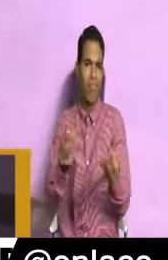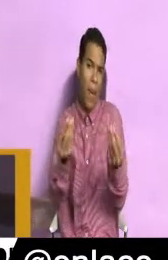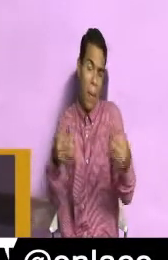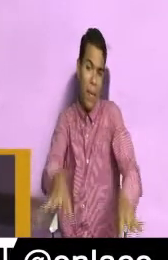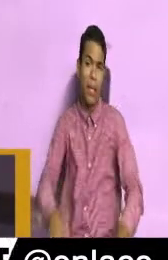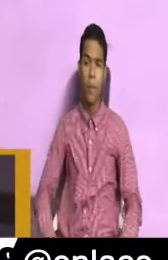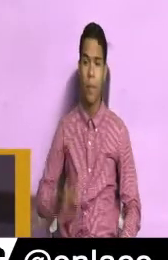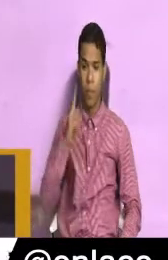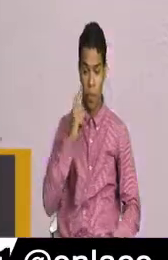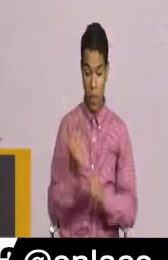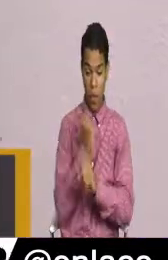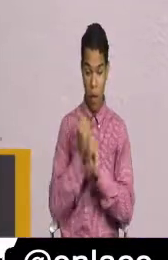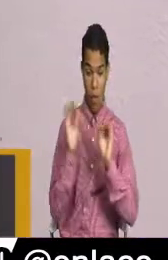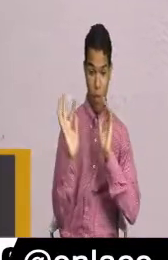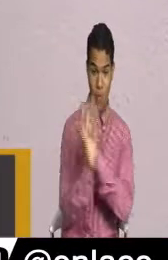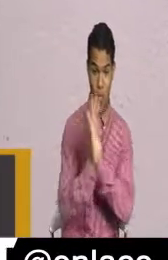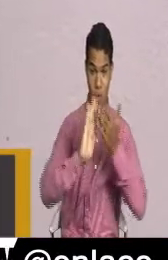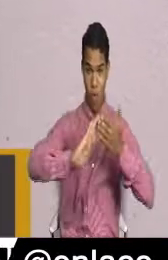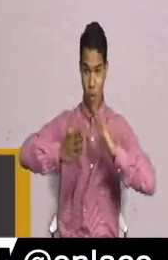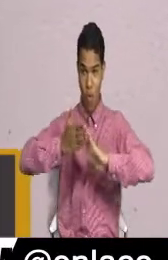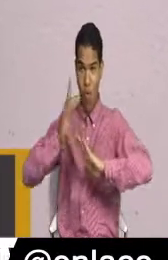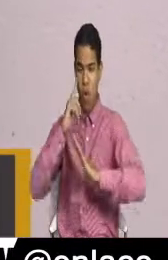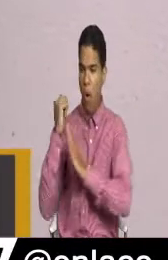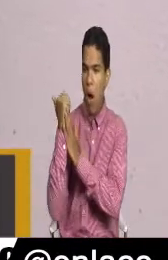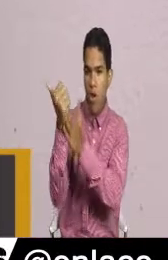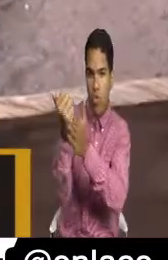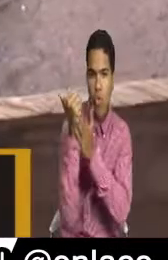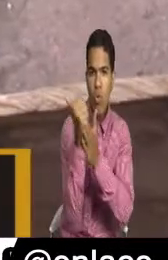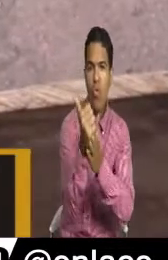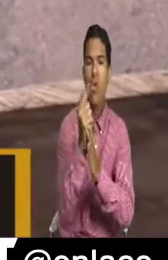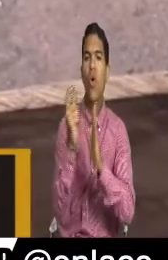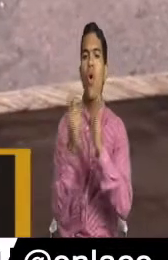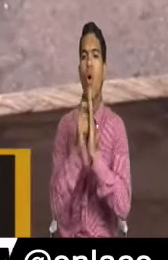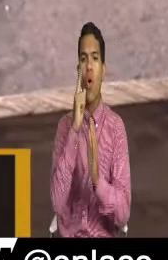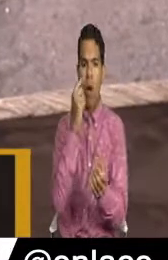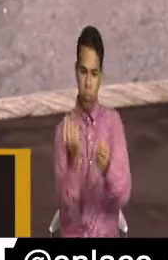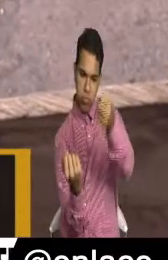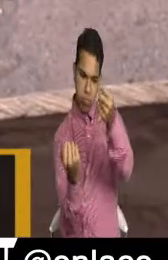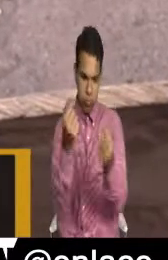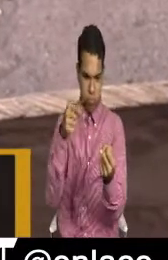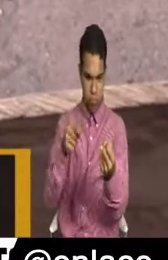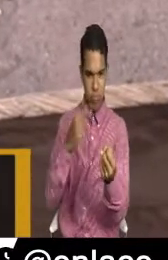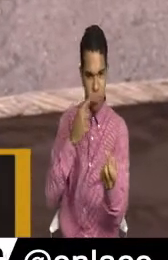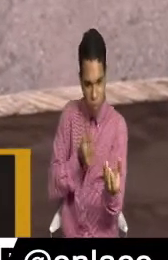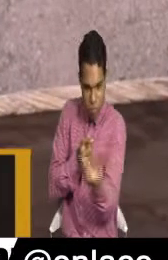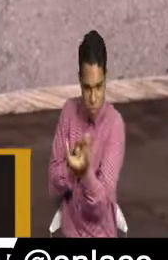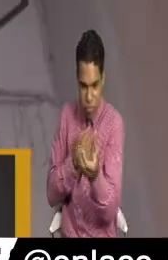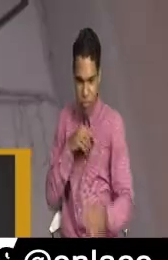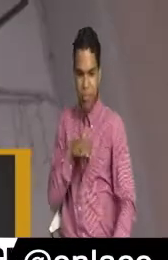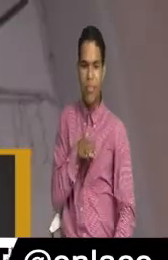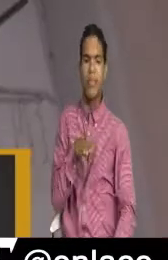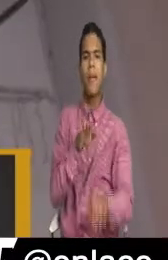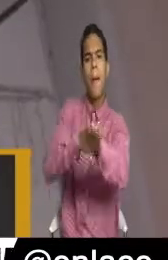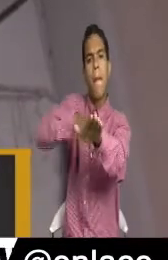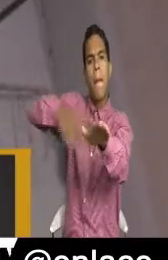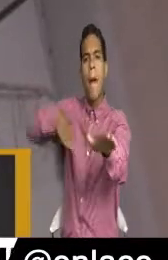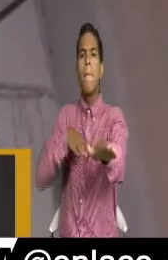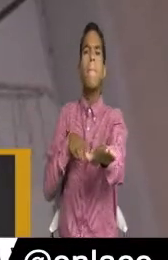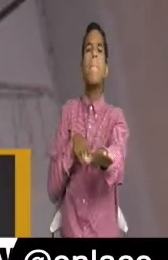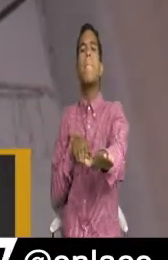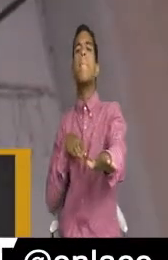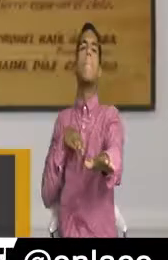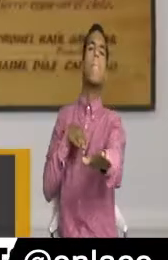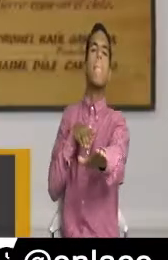fue importante para ayudar a extinguir las llamas, ya que la máquina de los bomberos tuvo algo de retrasos por los trancones que se presentaron por la reparación de la